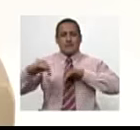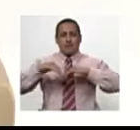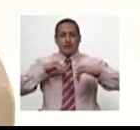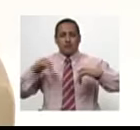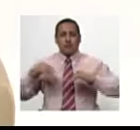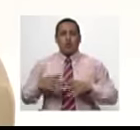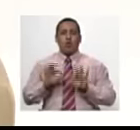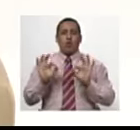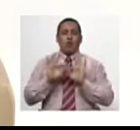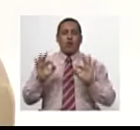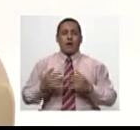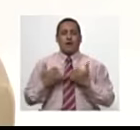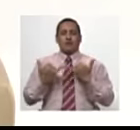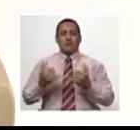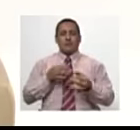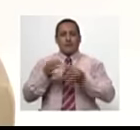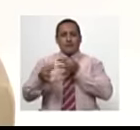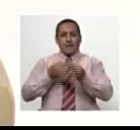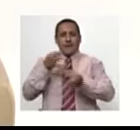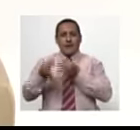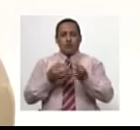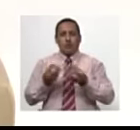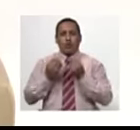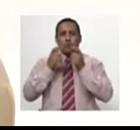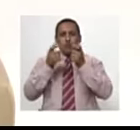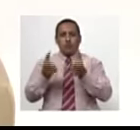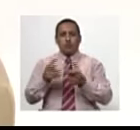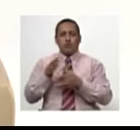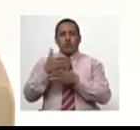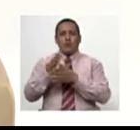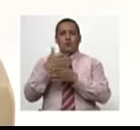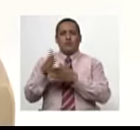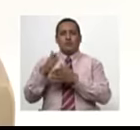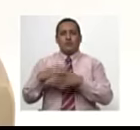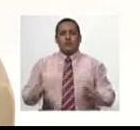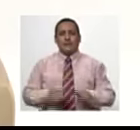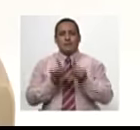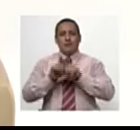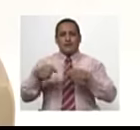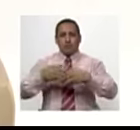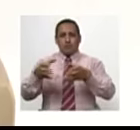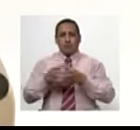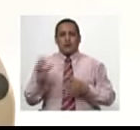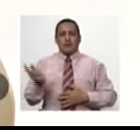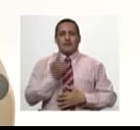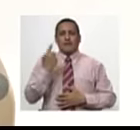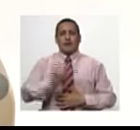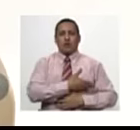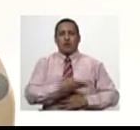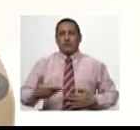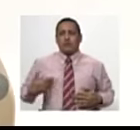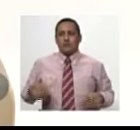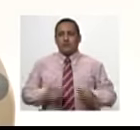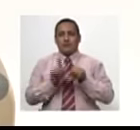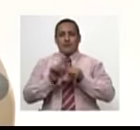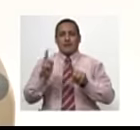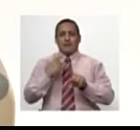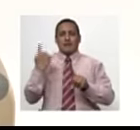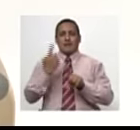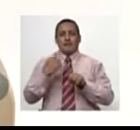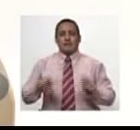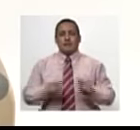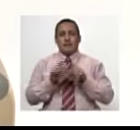o actualmente interpretado como el control y la colaboración, ajá, entre poderes y organismos constitucionales autónomos, ¿no?